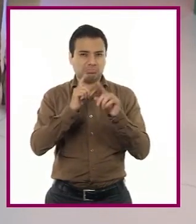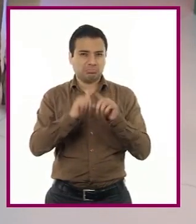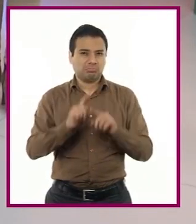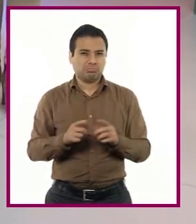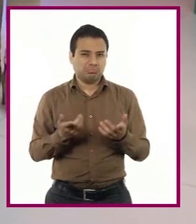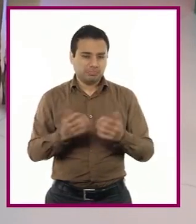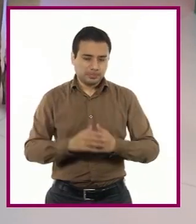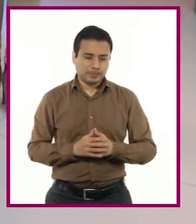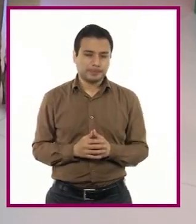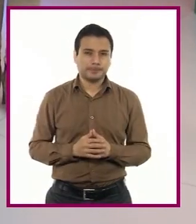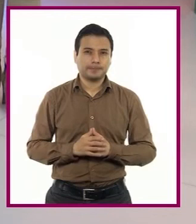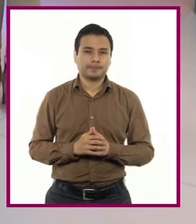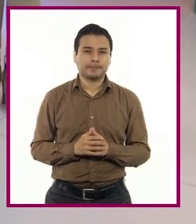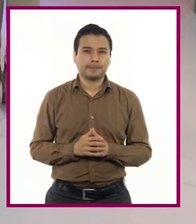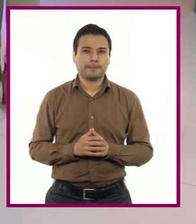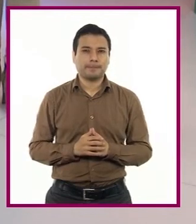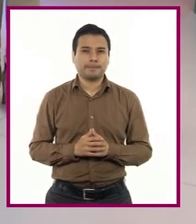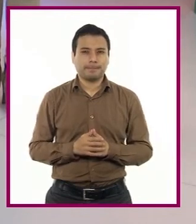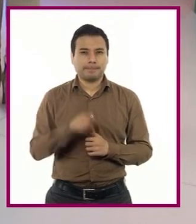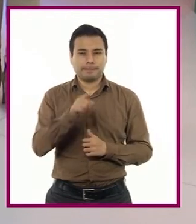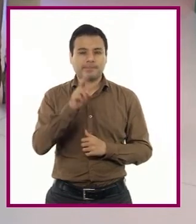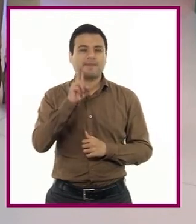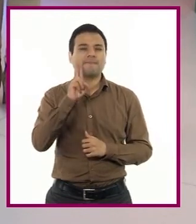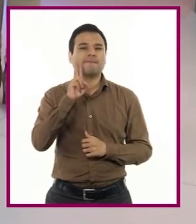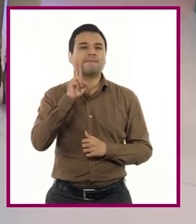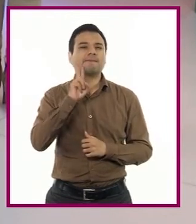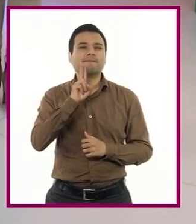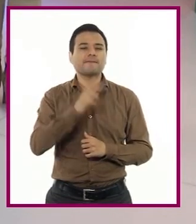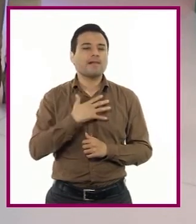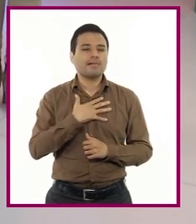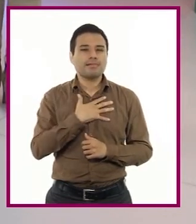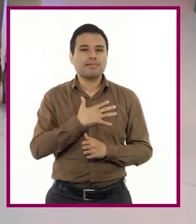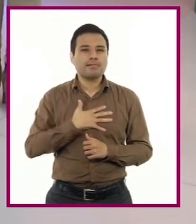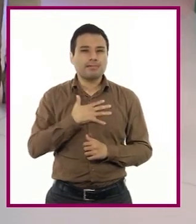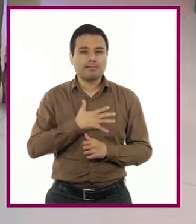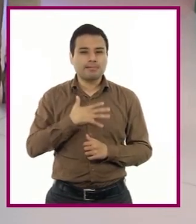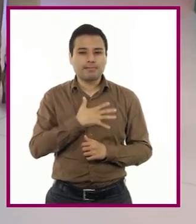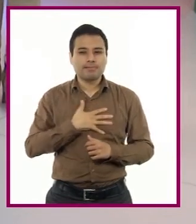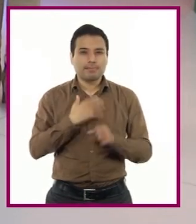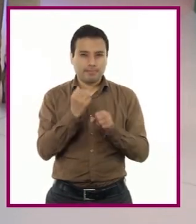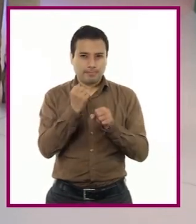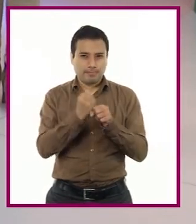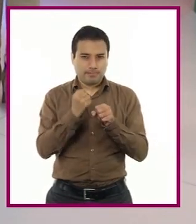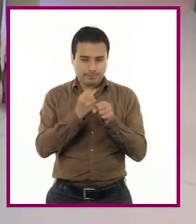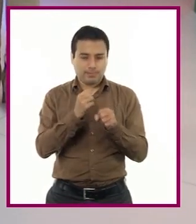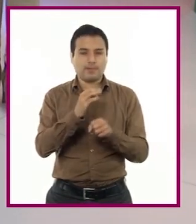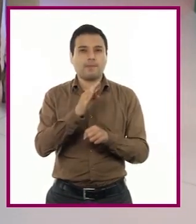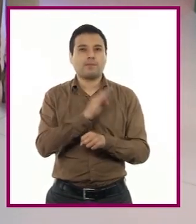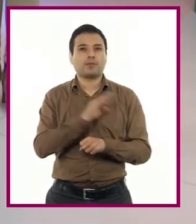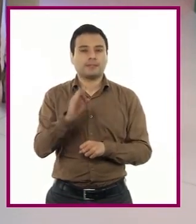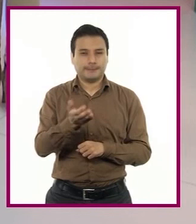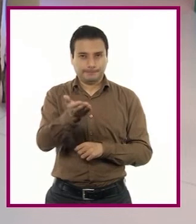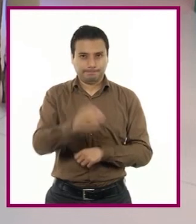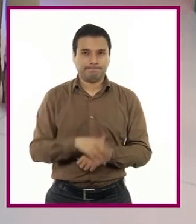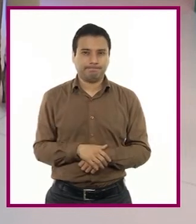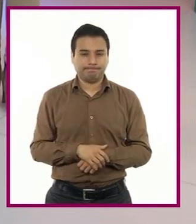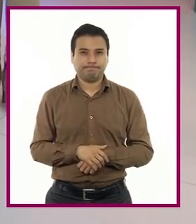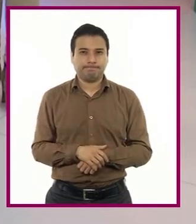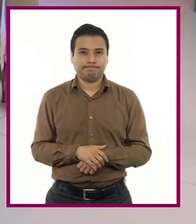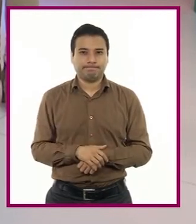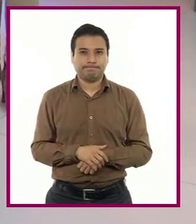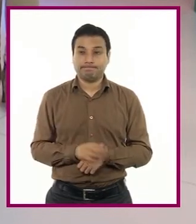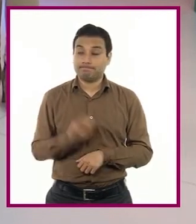con el aprendizaje. Pongan a prueba sus conocimientos, desafíense y siempre busquen más.